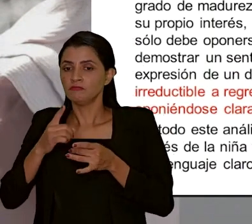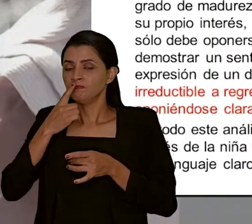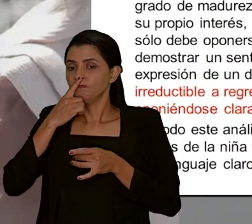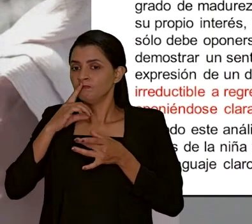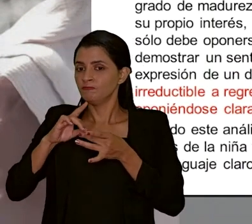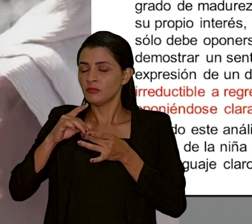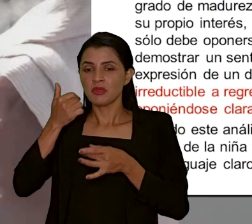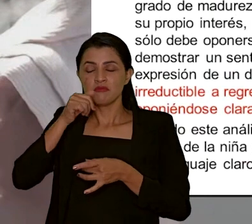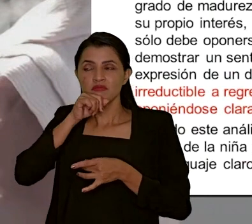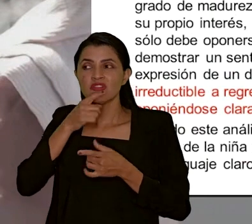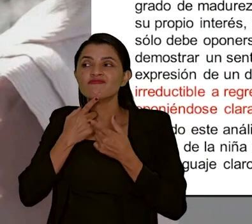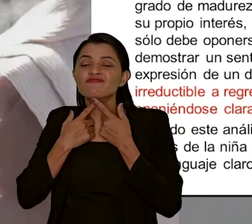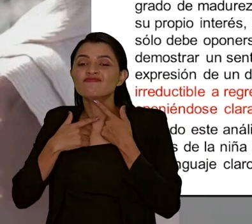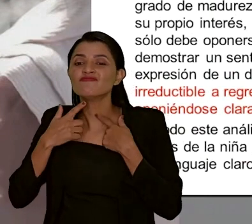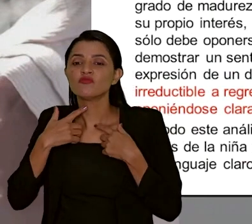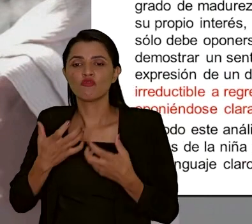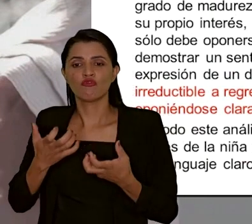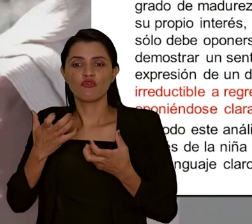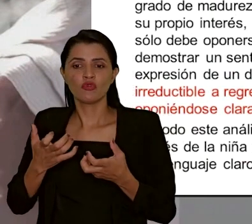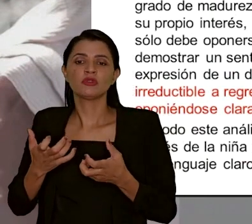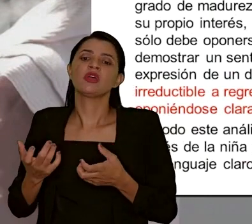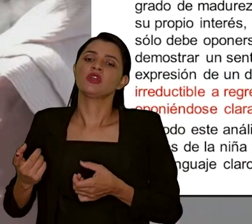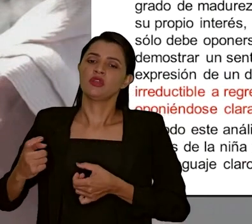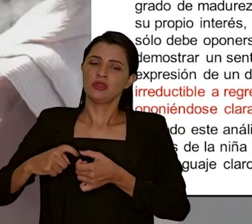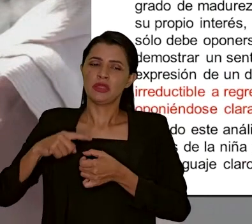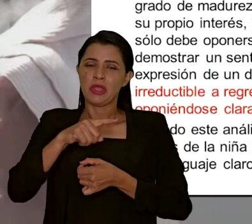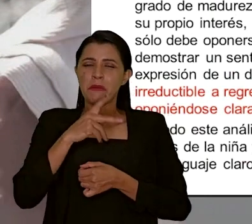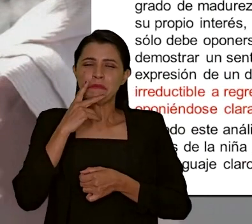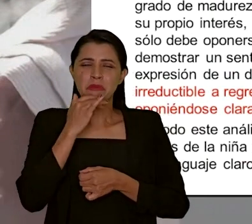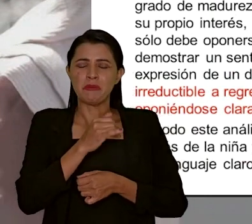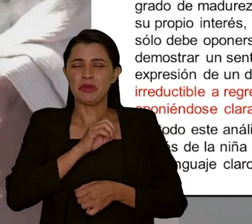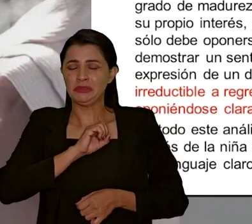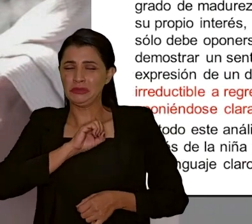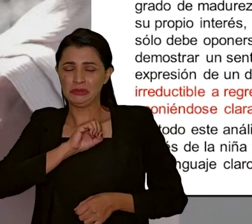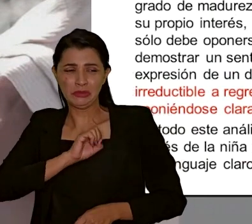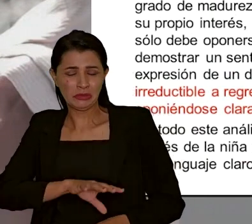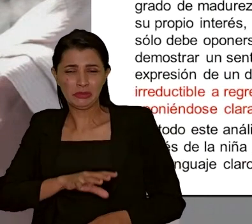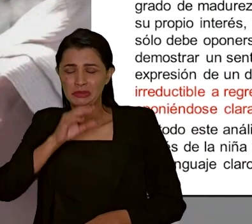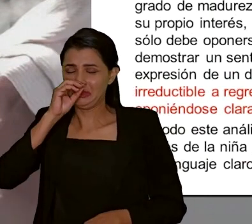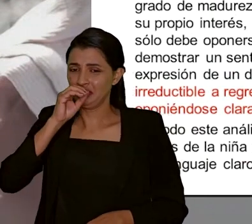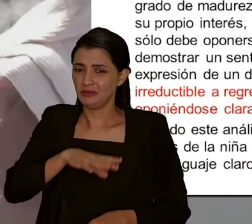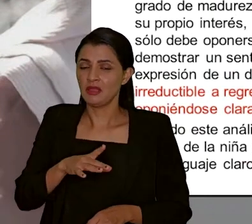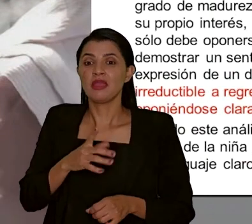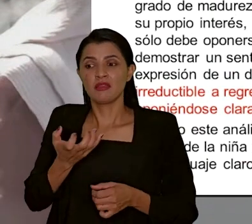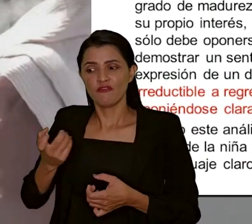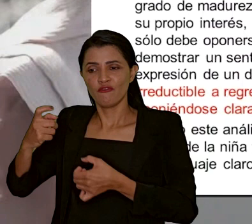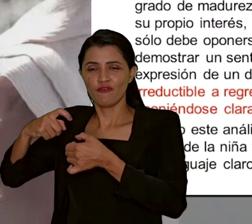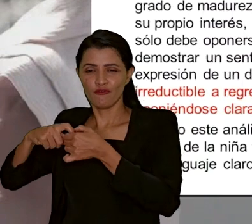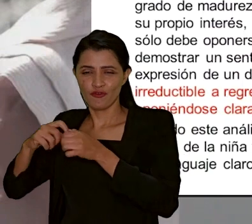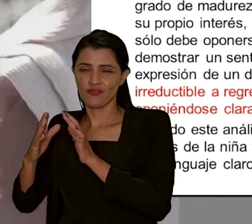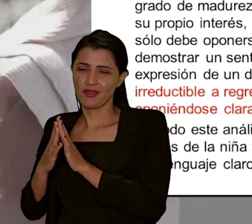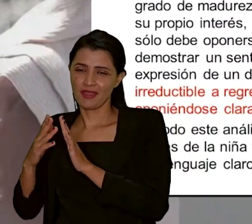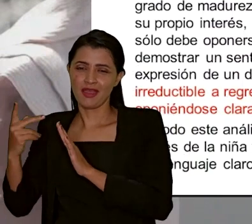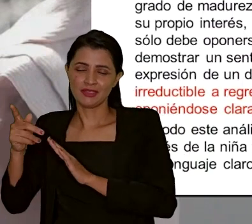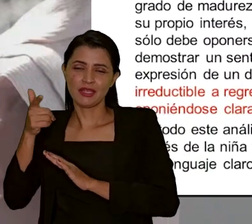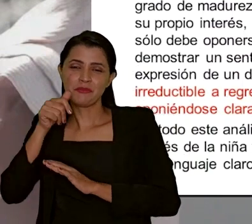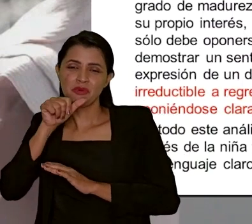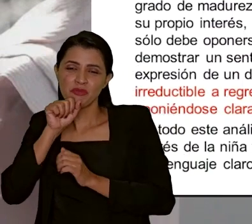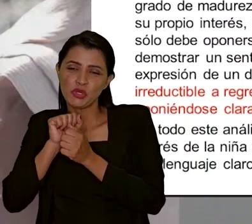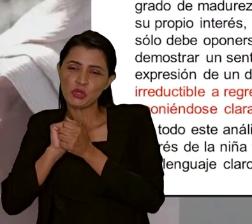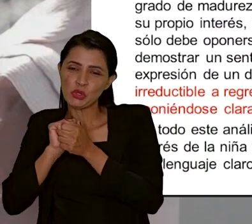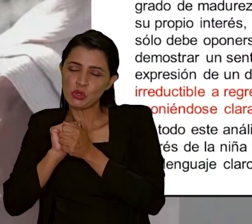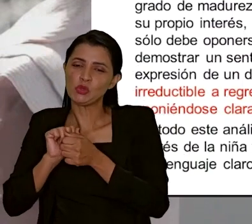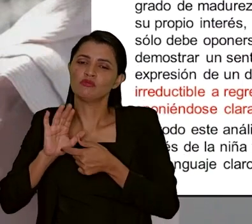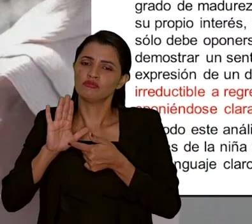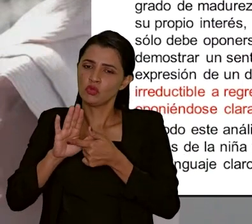Debe mediar un repudio irreductible a regresar al lugar de su residencia habitual, oponiéndose clara y coherentemente.